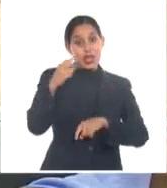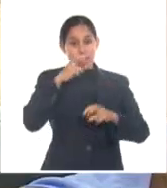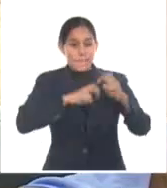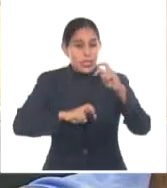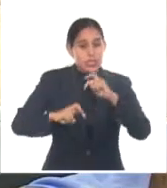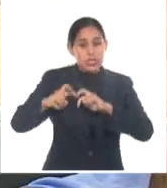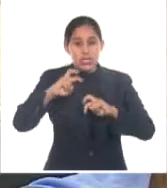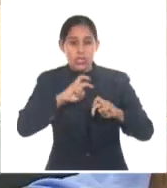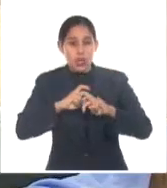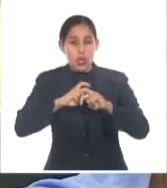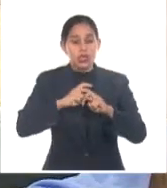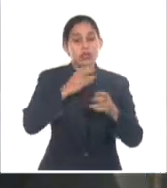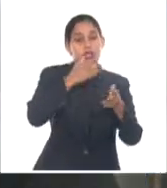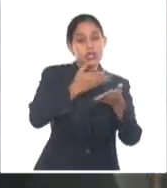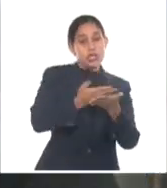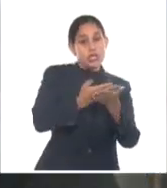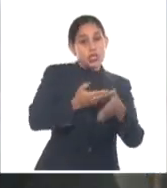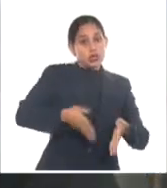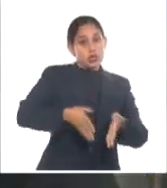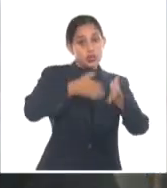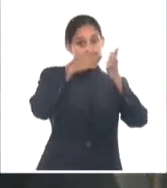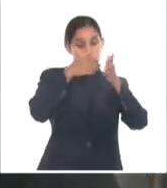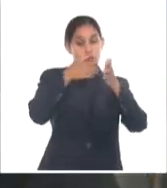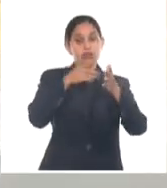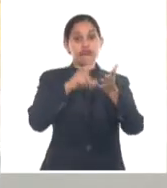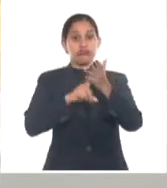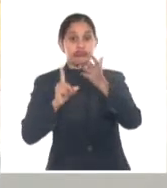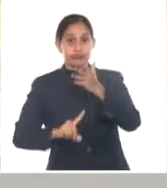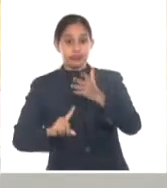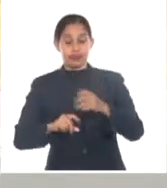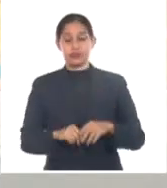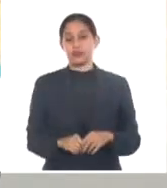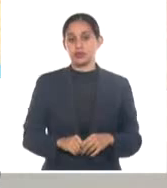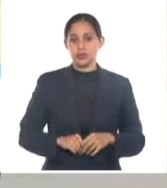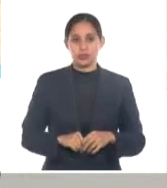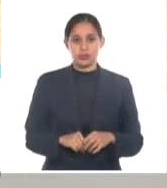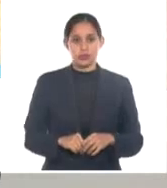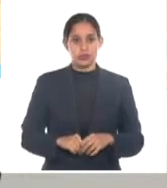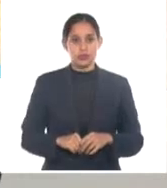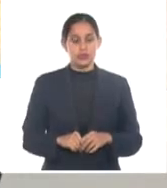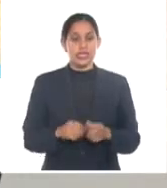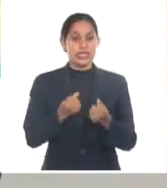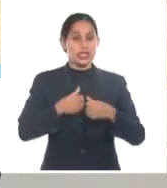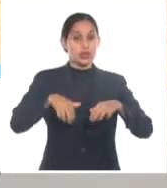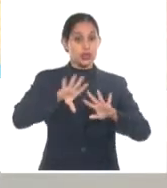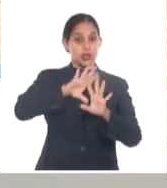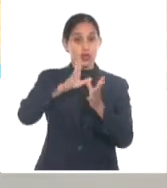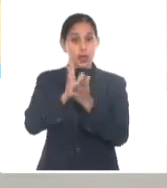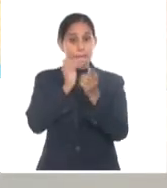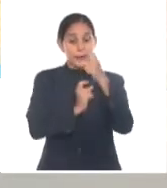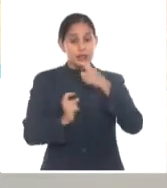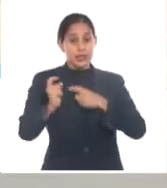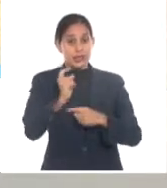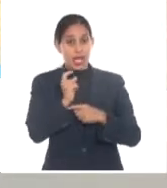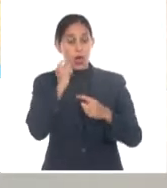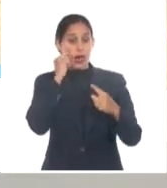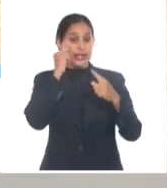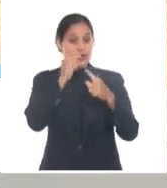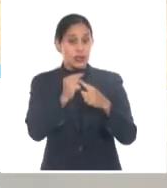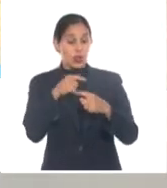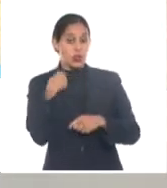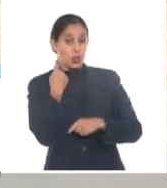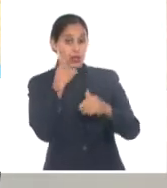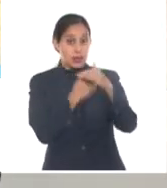Instituto Energético de Moscú y la Unión Eléctrica. La formación del capital humano constituye una prioridad para nuestro ministerio